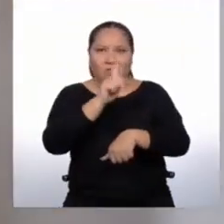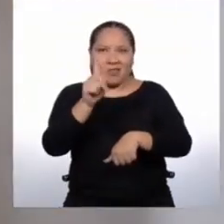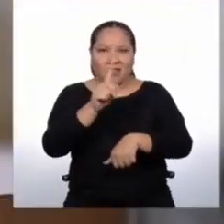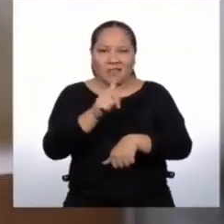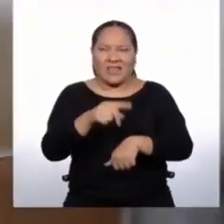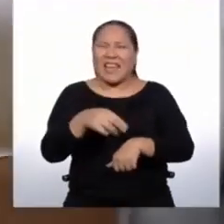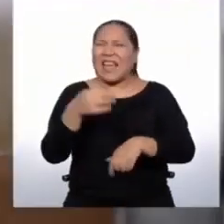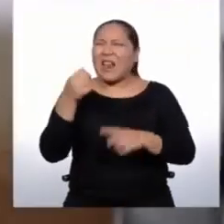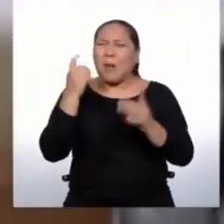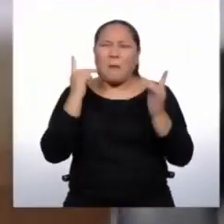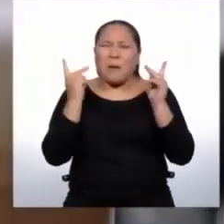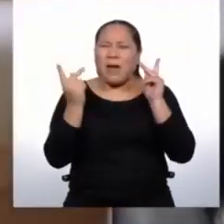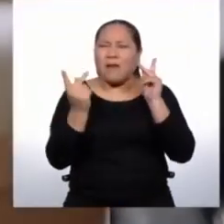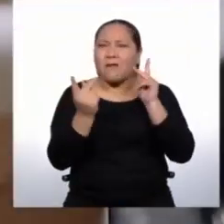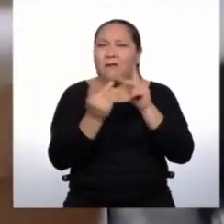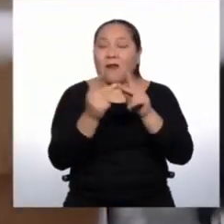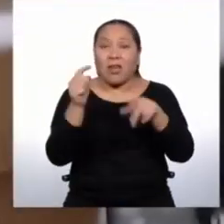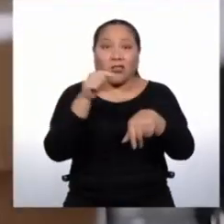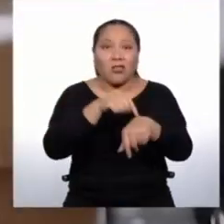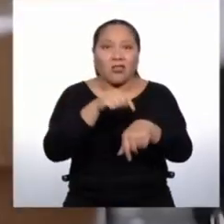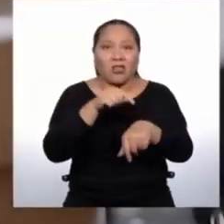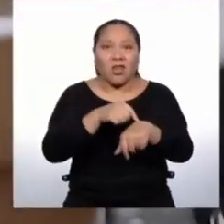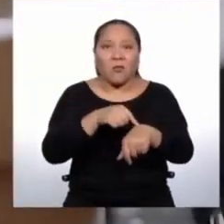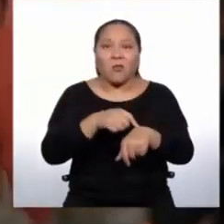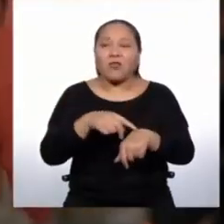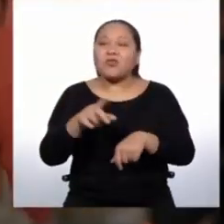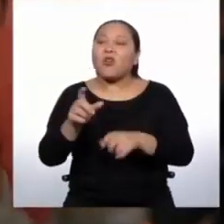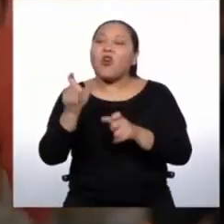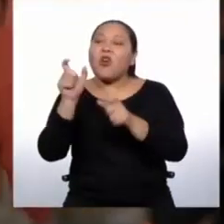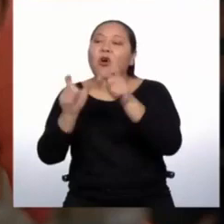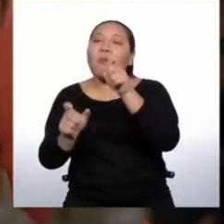los vendedores.